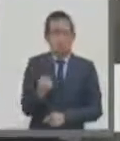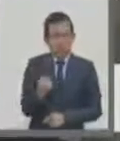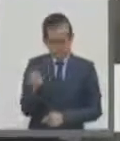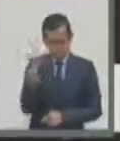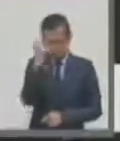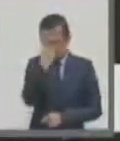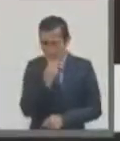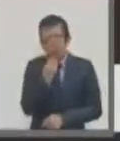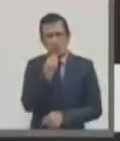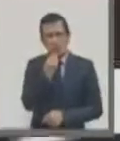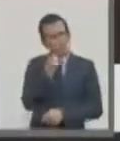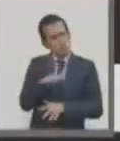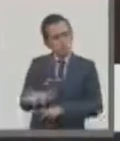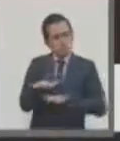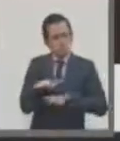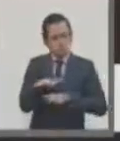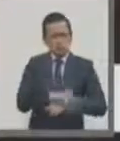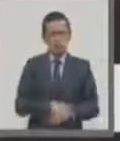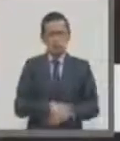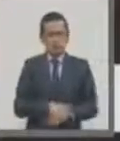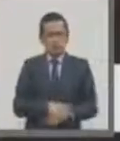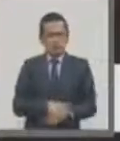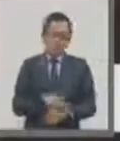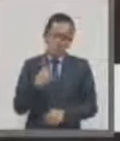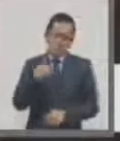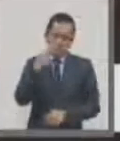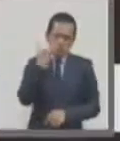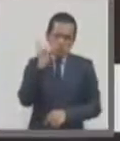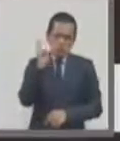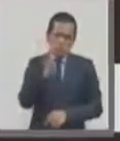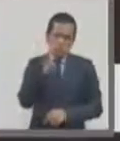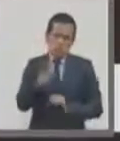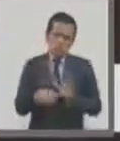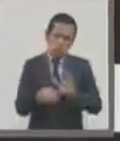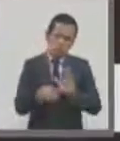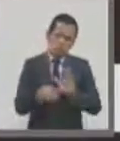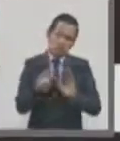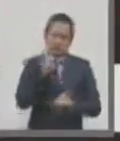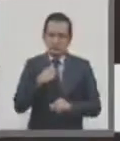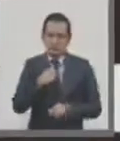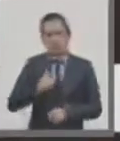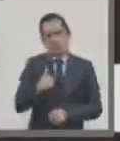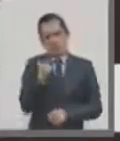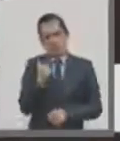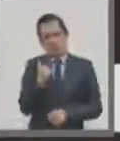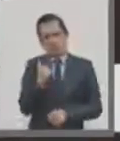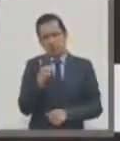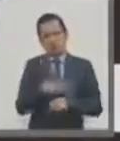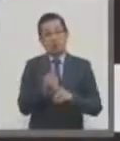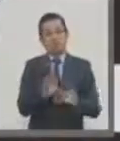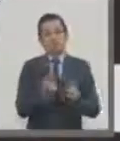luminosa. Y como prueba, y aprovechando que me dieron 10 minutos, y para